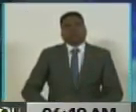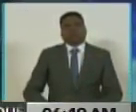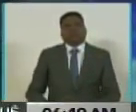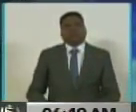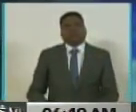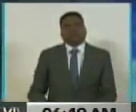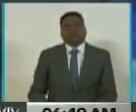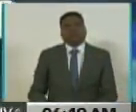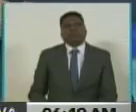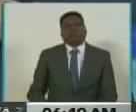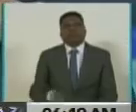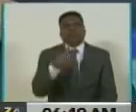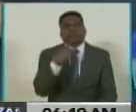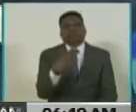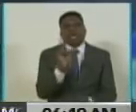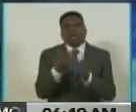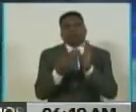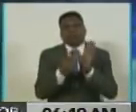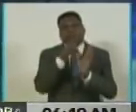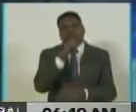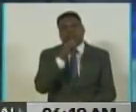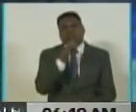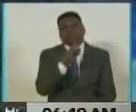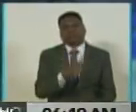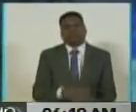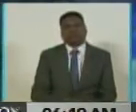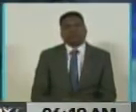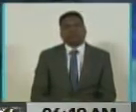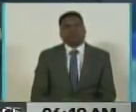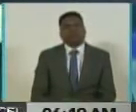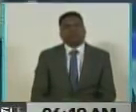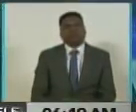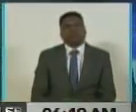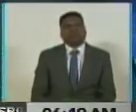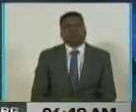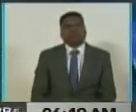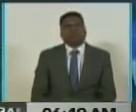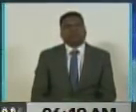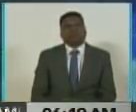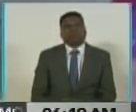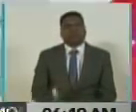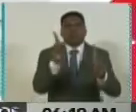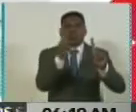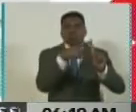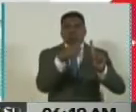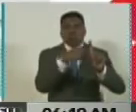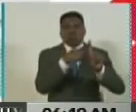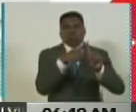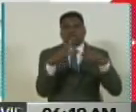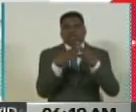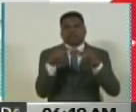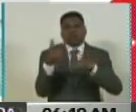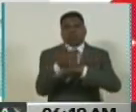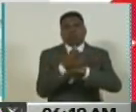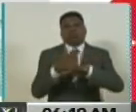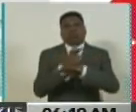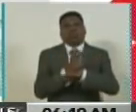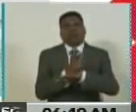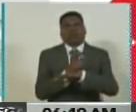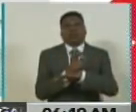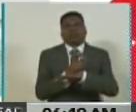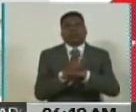venezolana, hacía algunos señalamientos en torno a que, a su criterio, la única negociación posible sería una